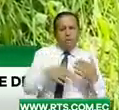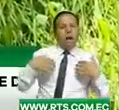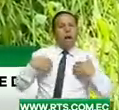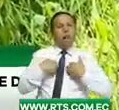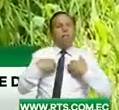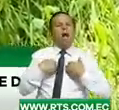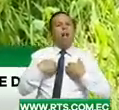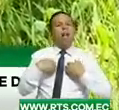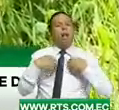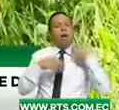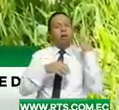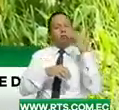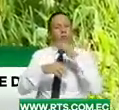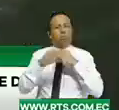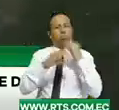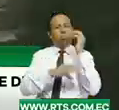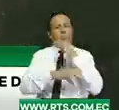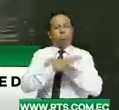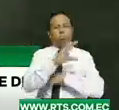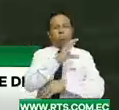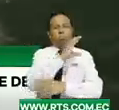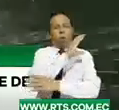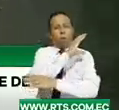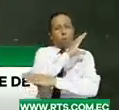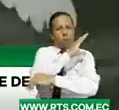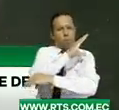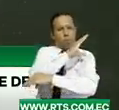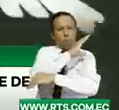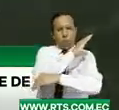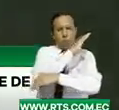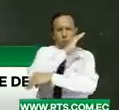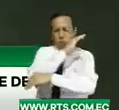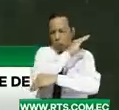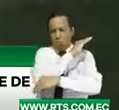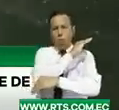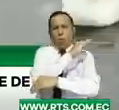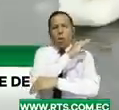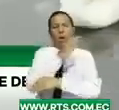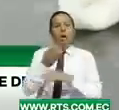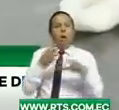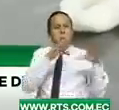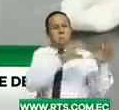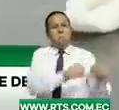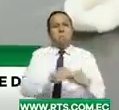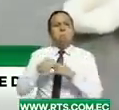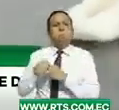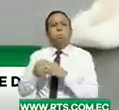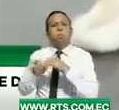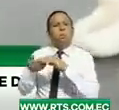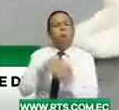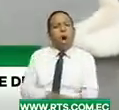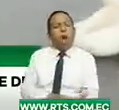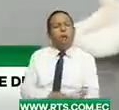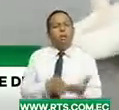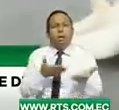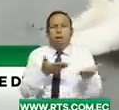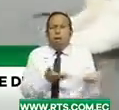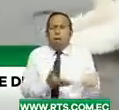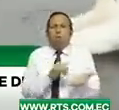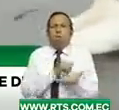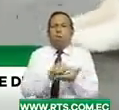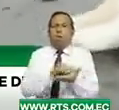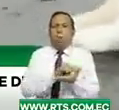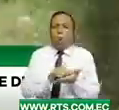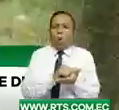comunidad en el norte del estado de Nueva York y parte del estanque del condado de Manly. Cuatro de sus cisnes bebés que también